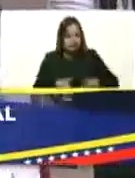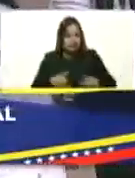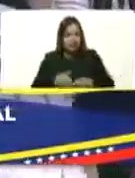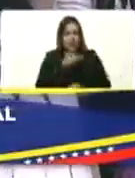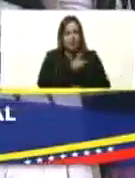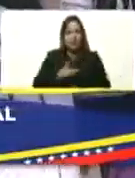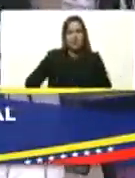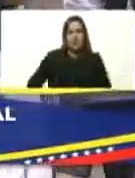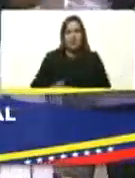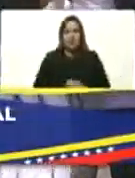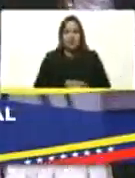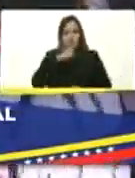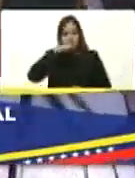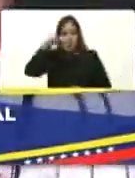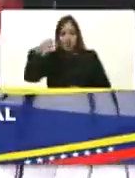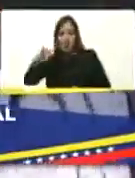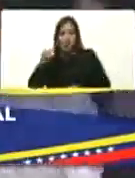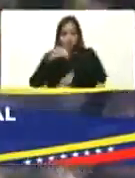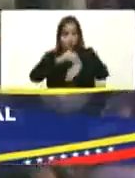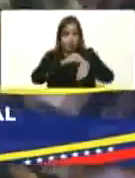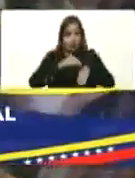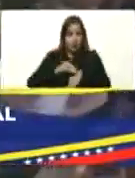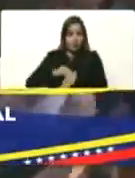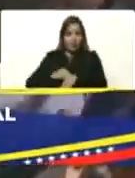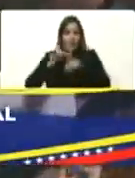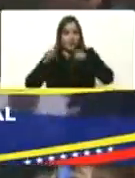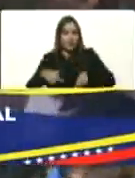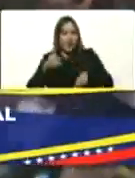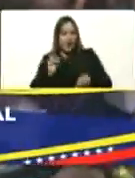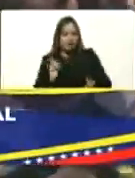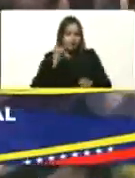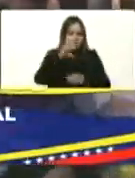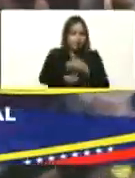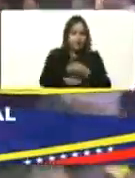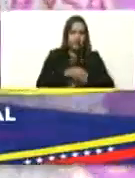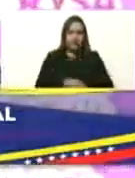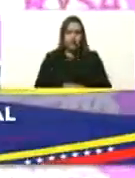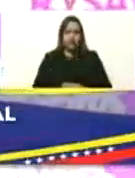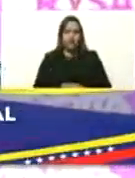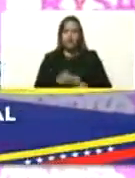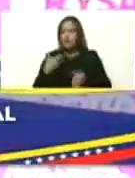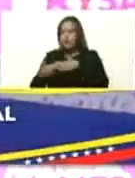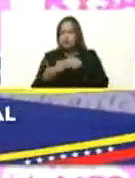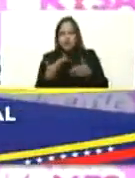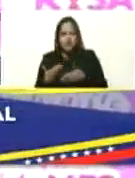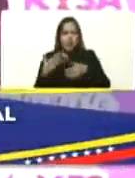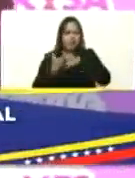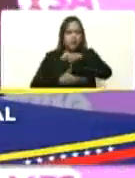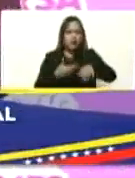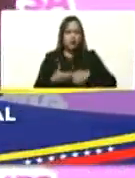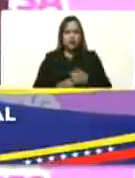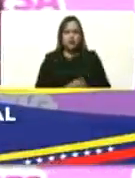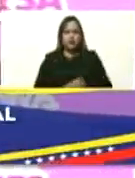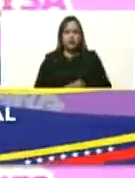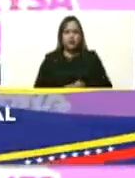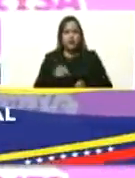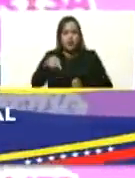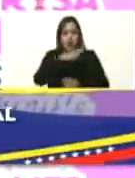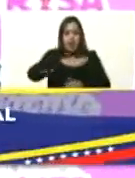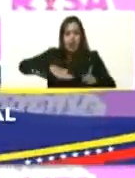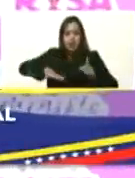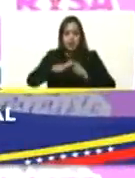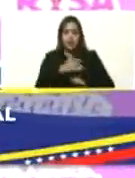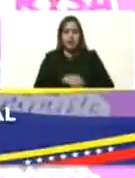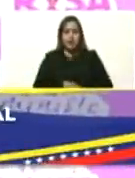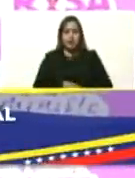de la República les ha hecho el llamado y ellas han acudido sin dudar. Un ambiente acá en la